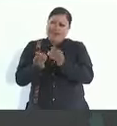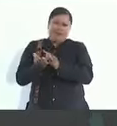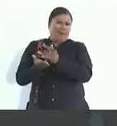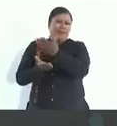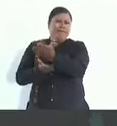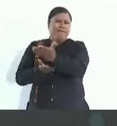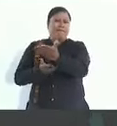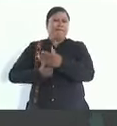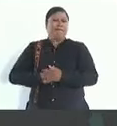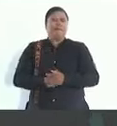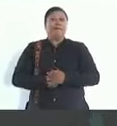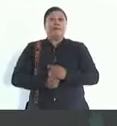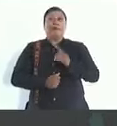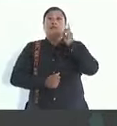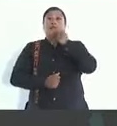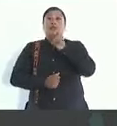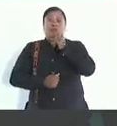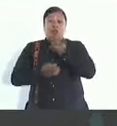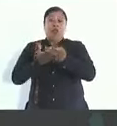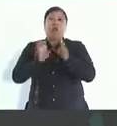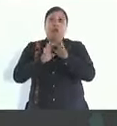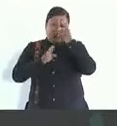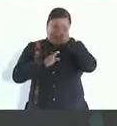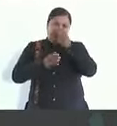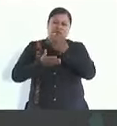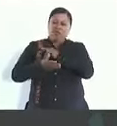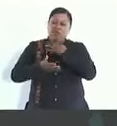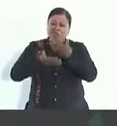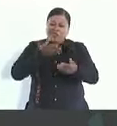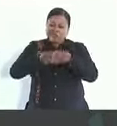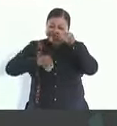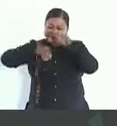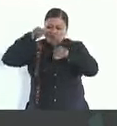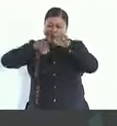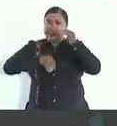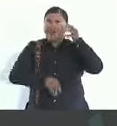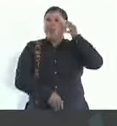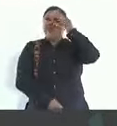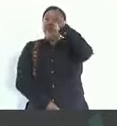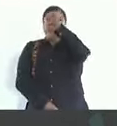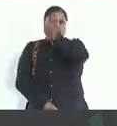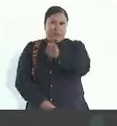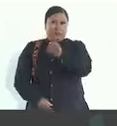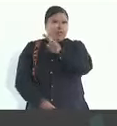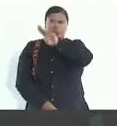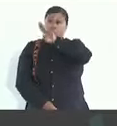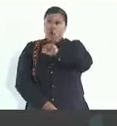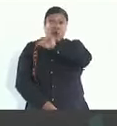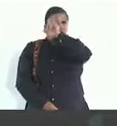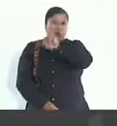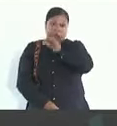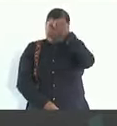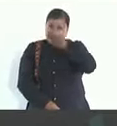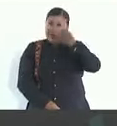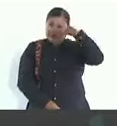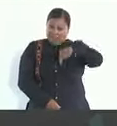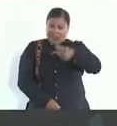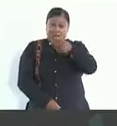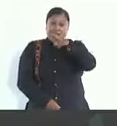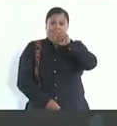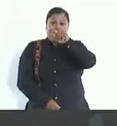ser las y los arquitectos de nuestro propio destino. Y que no se olvide nunca que Galatao